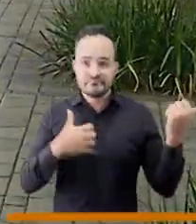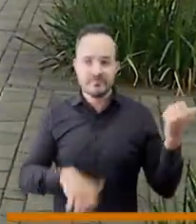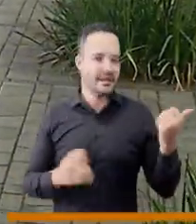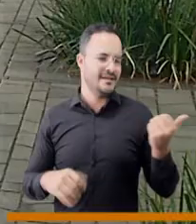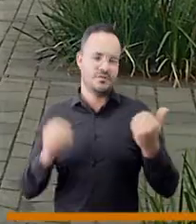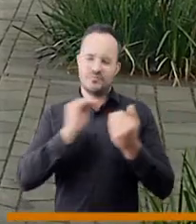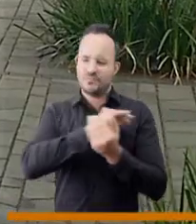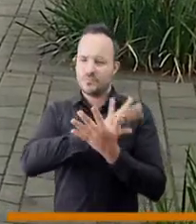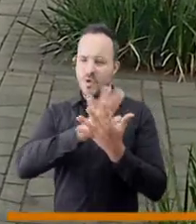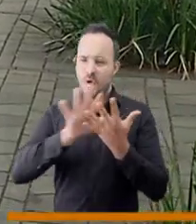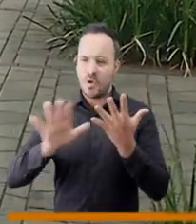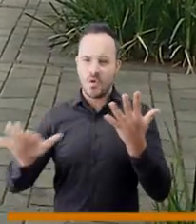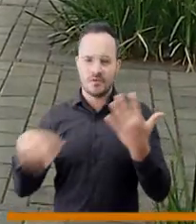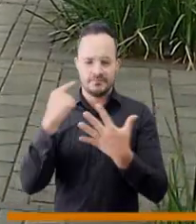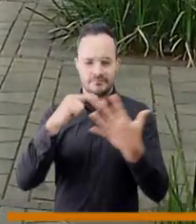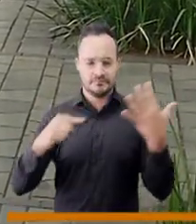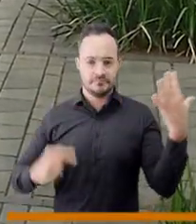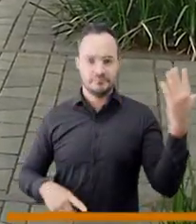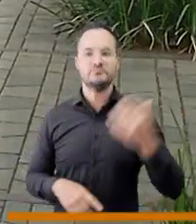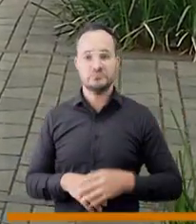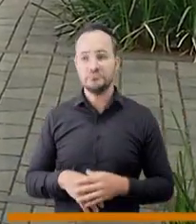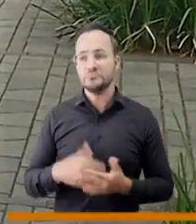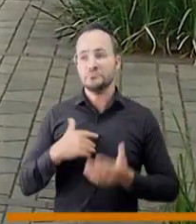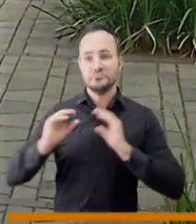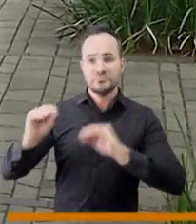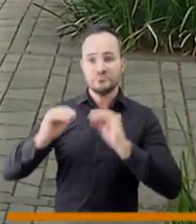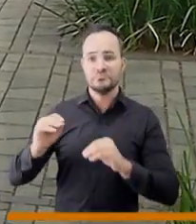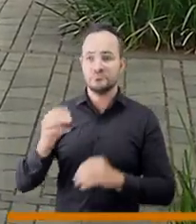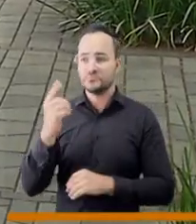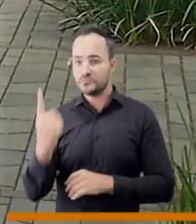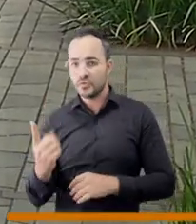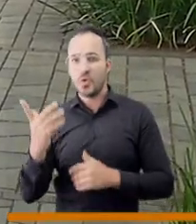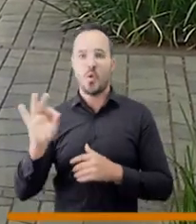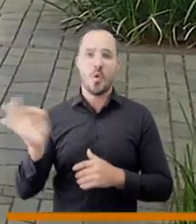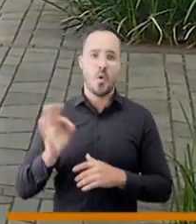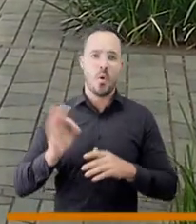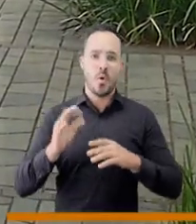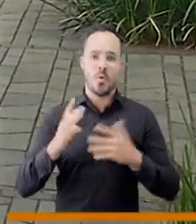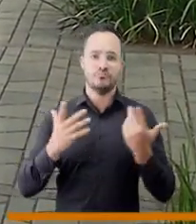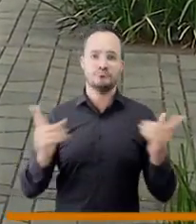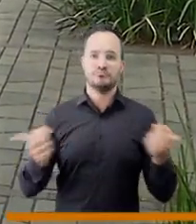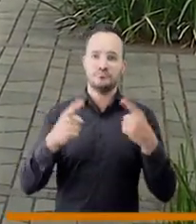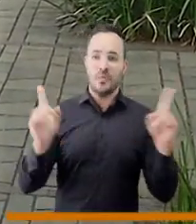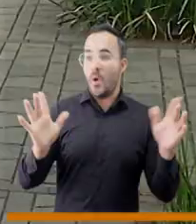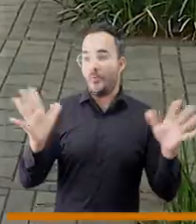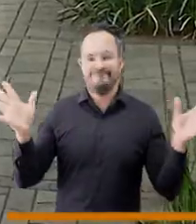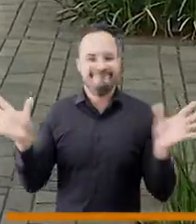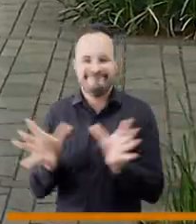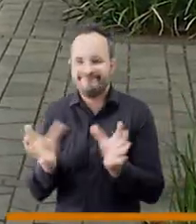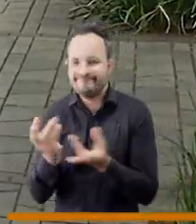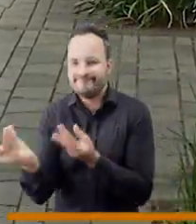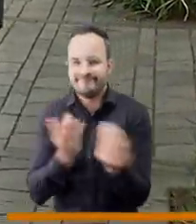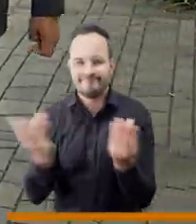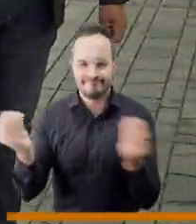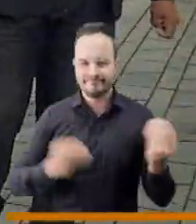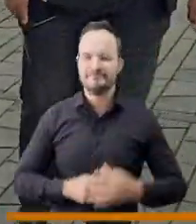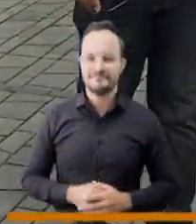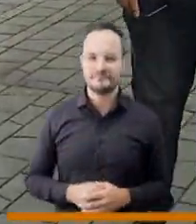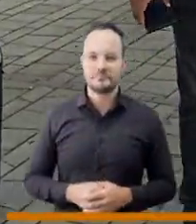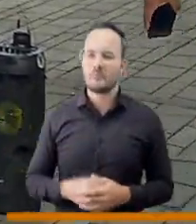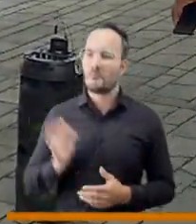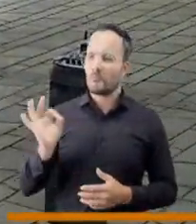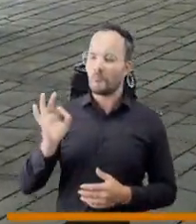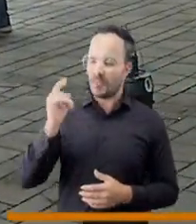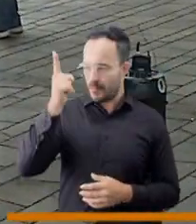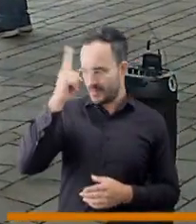y ese tipo de instrumentos, tanto como solistas como también sinfónicos o populares. ¿Qué viene